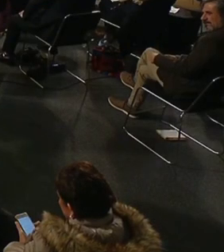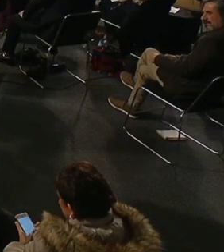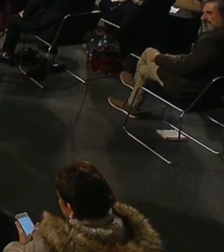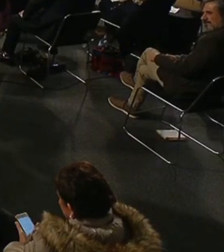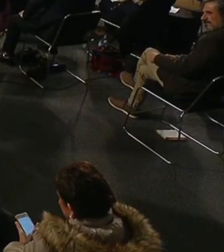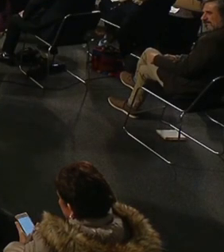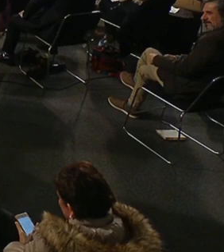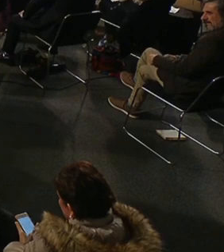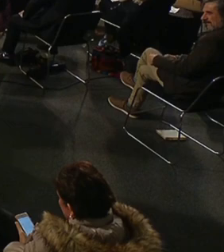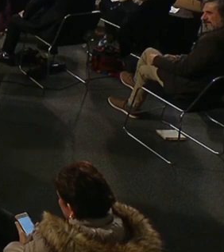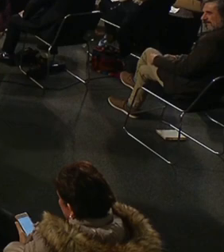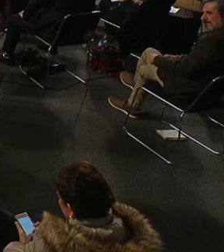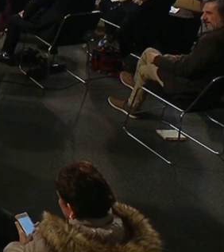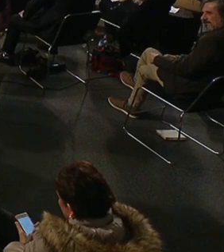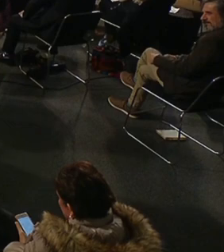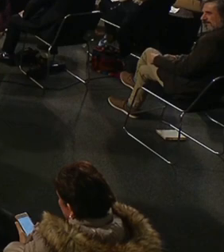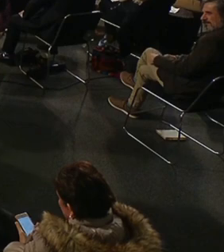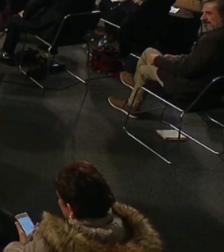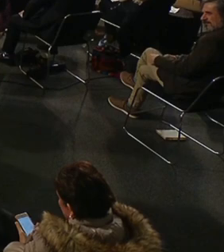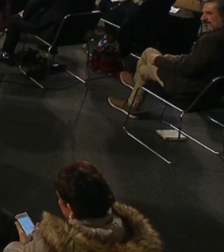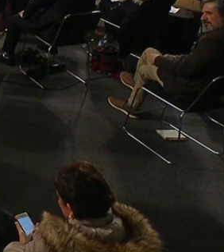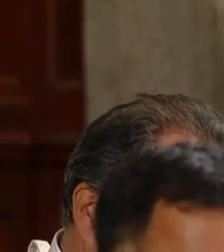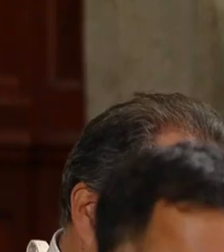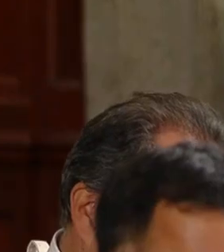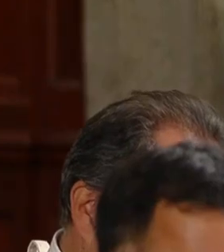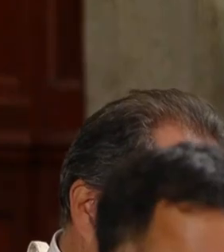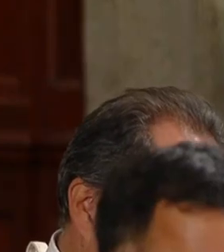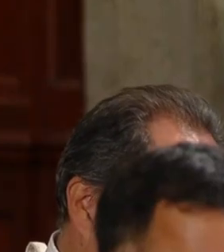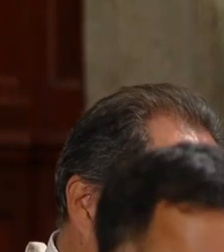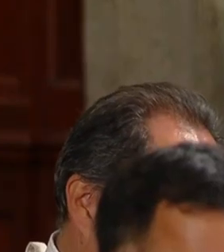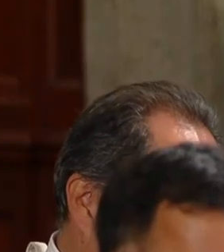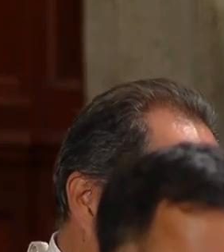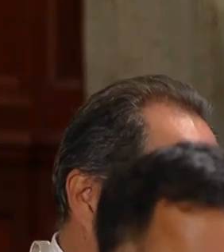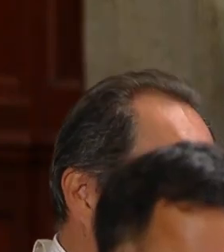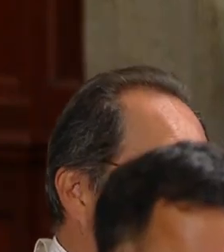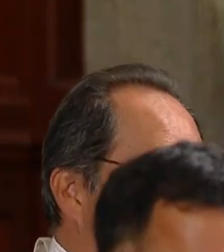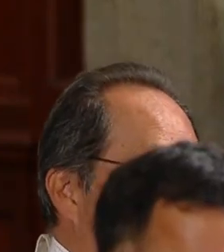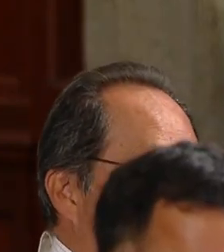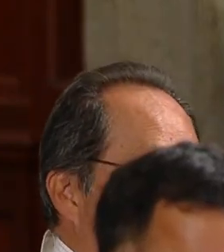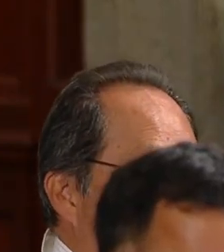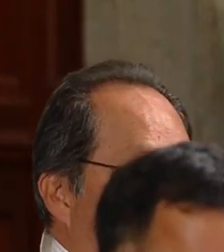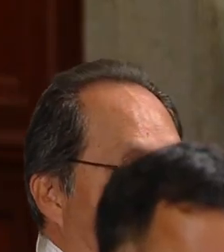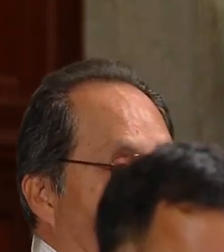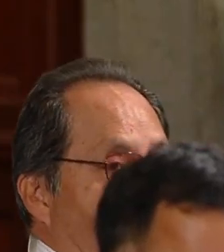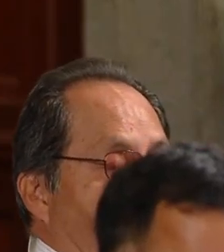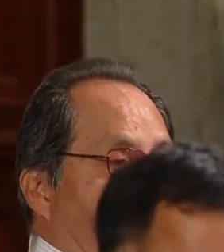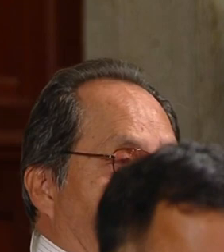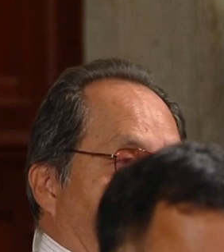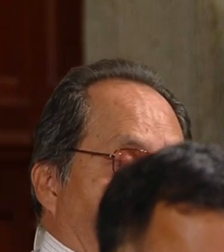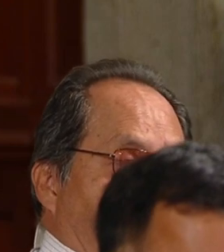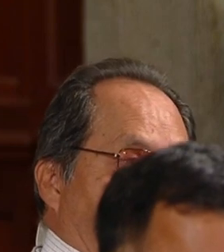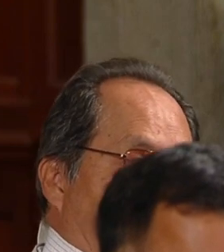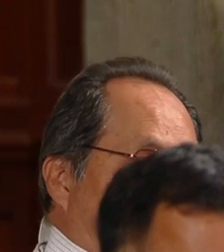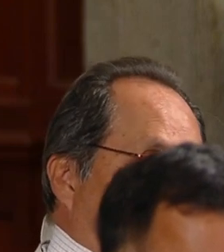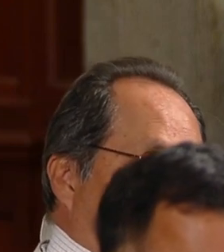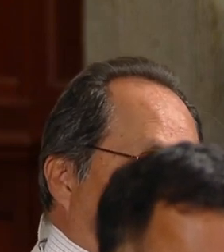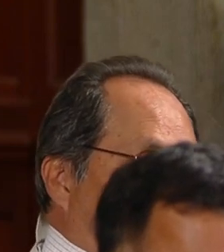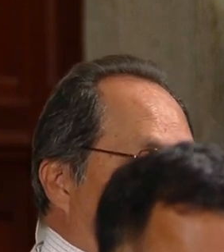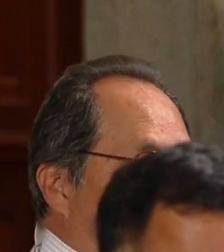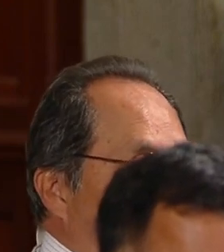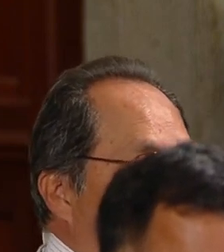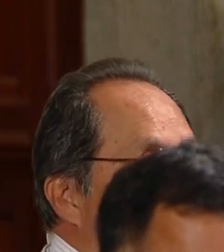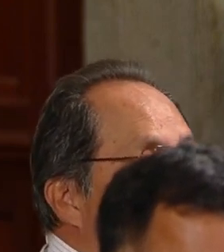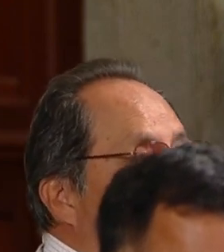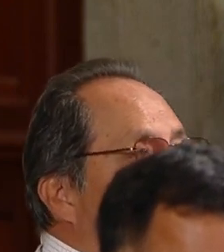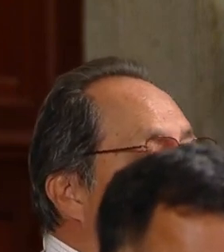abanderará la gran campaña que le solicité usted y que vio con buenos ojos y tomará acciones contundentes